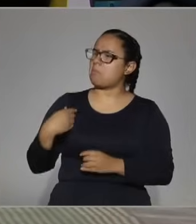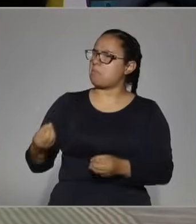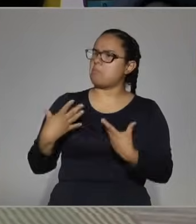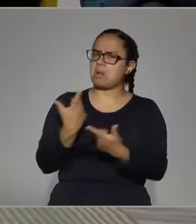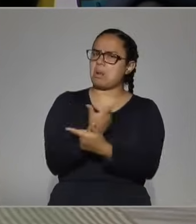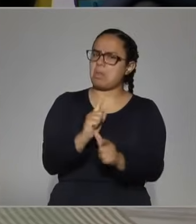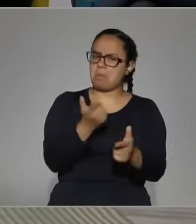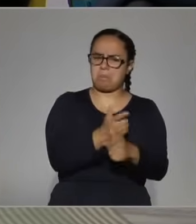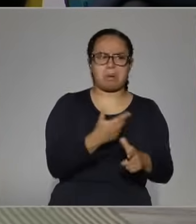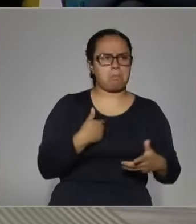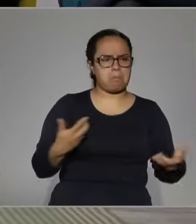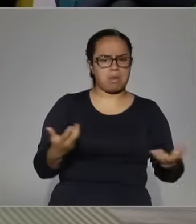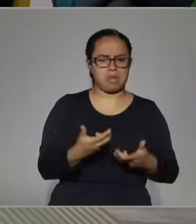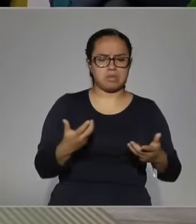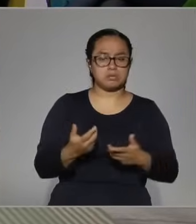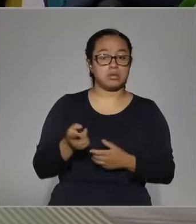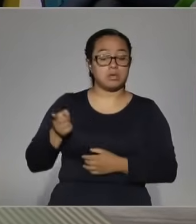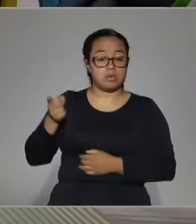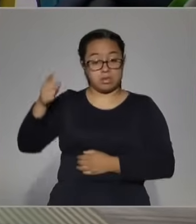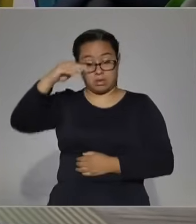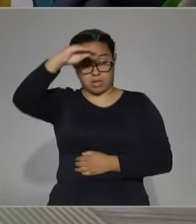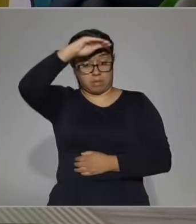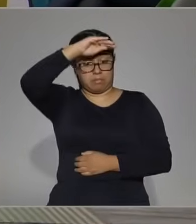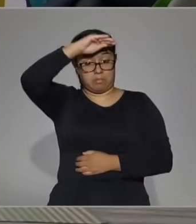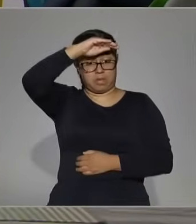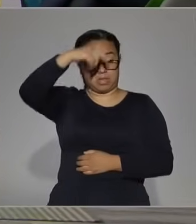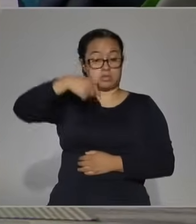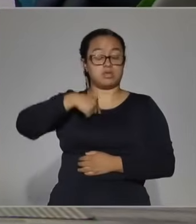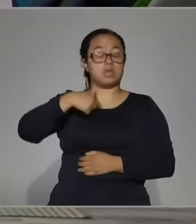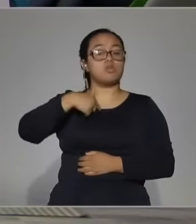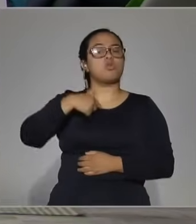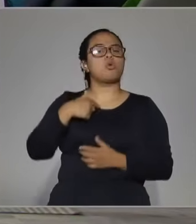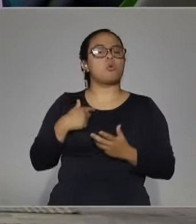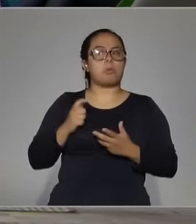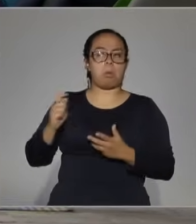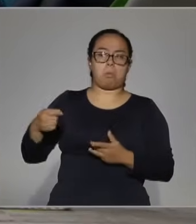todo y me consideran que soy muy